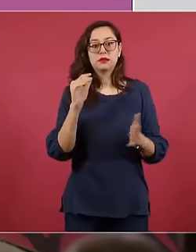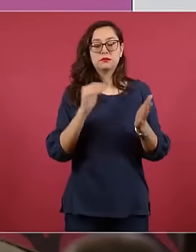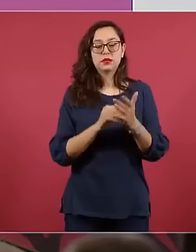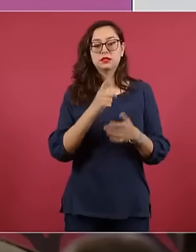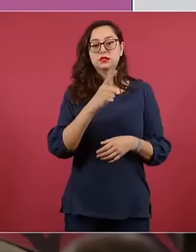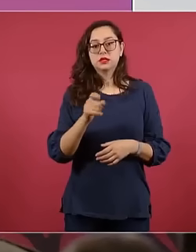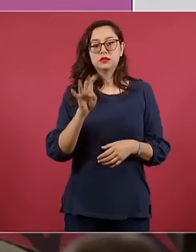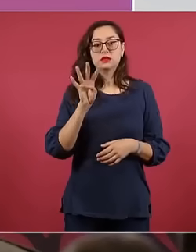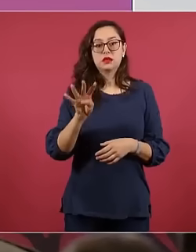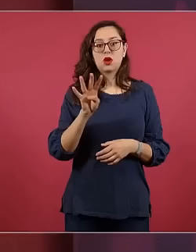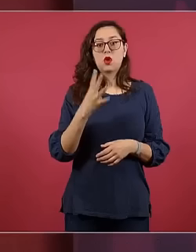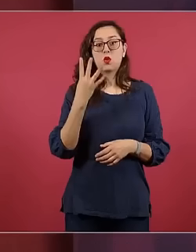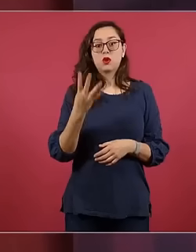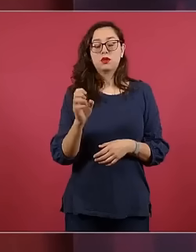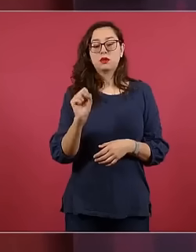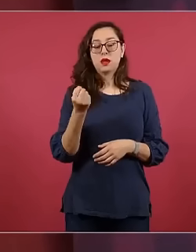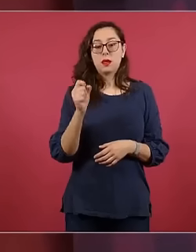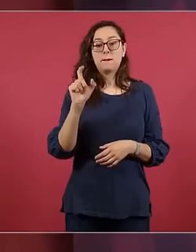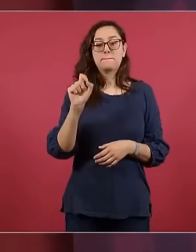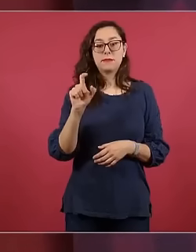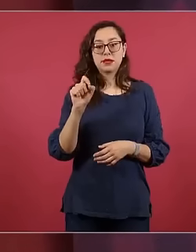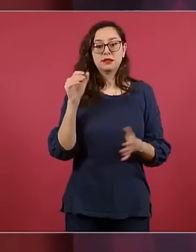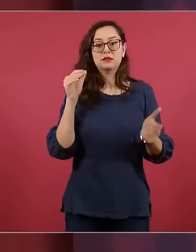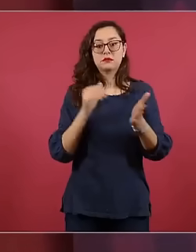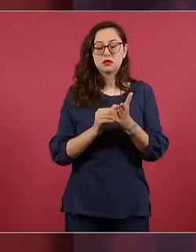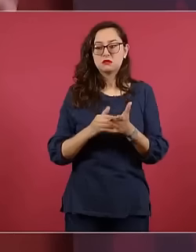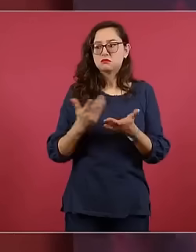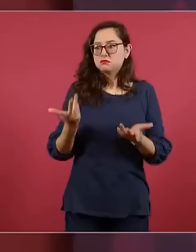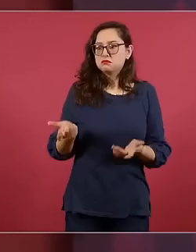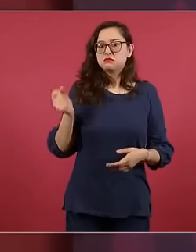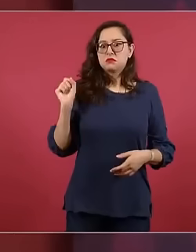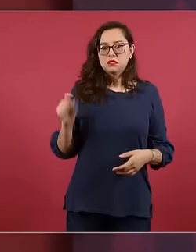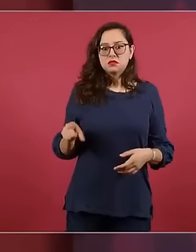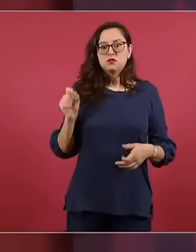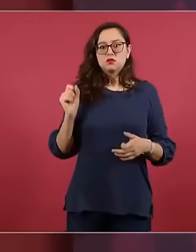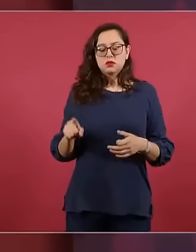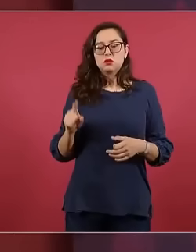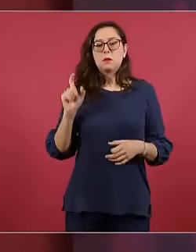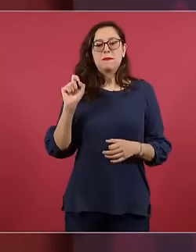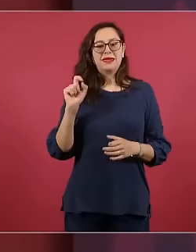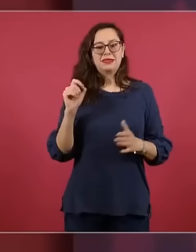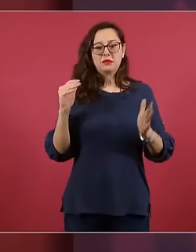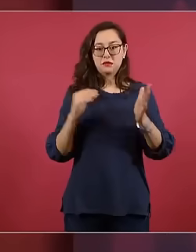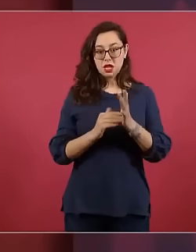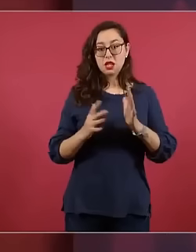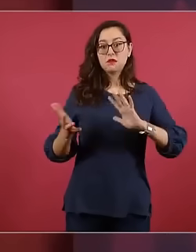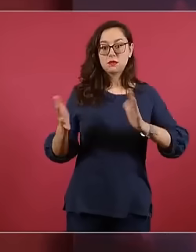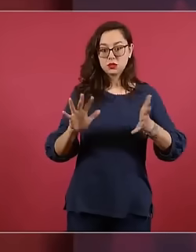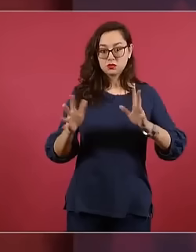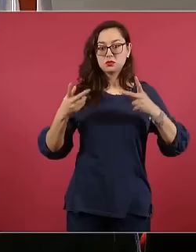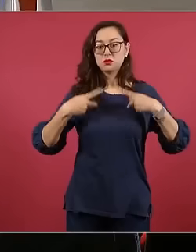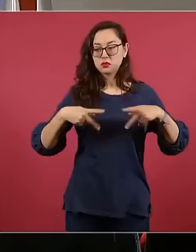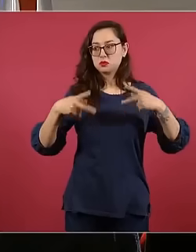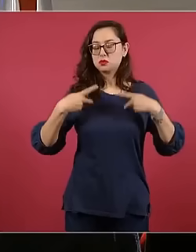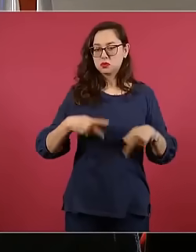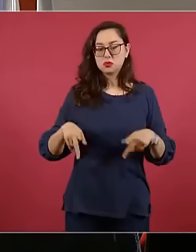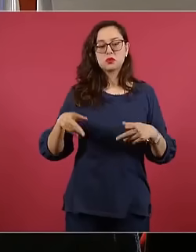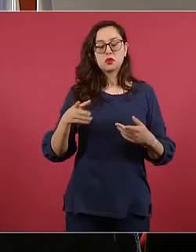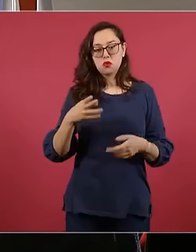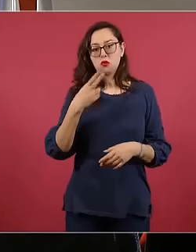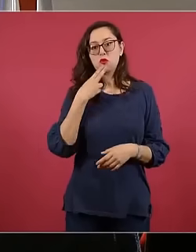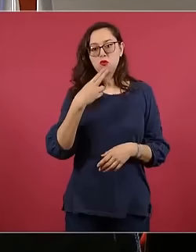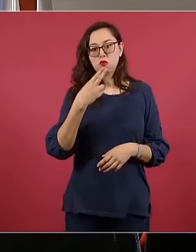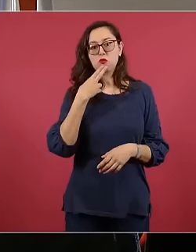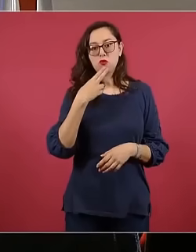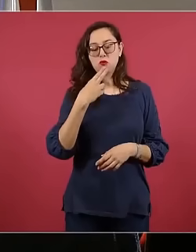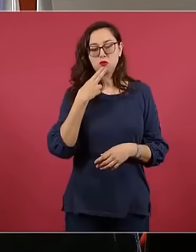septiembre 20.437, es decir, hay una constante en el uso del tren. En el caso